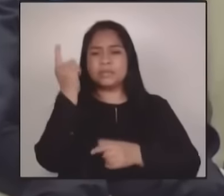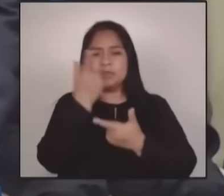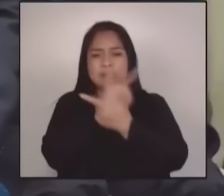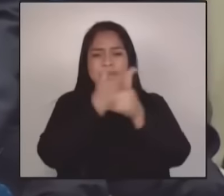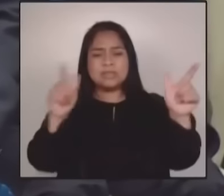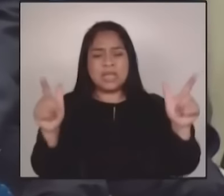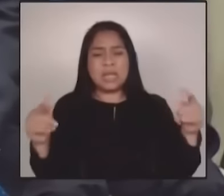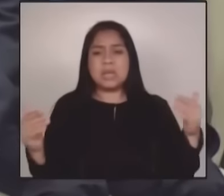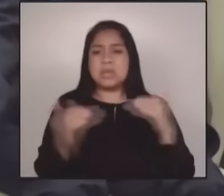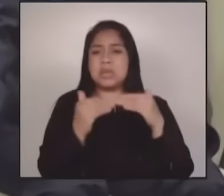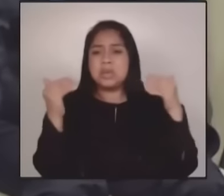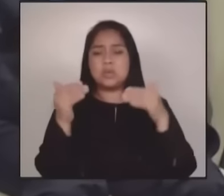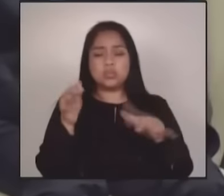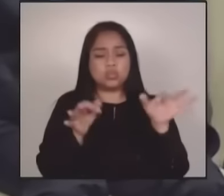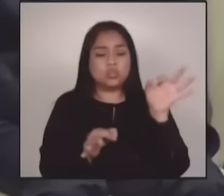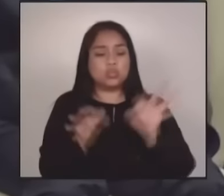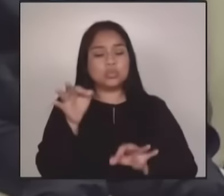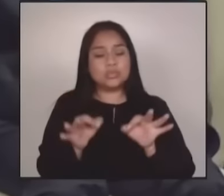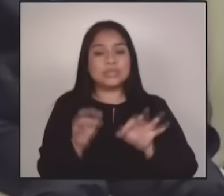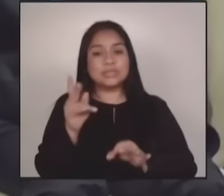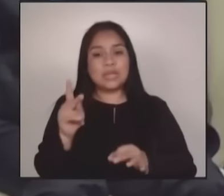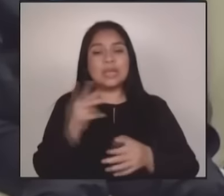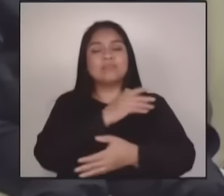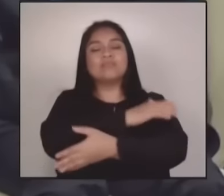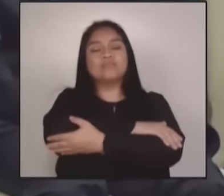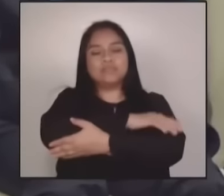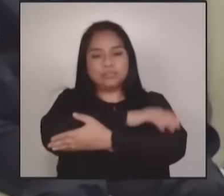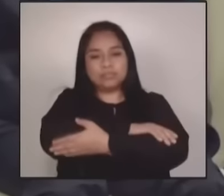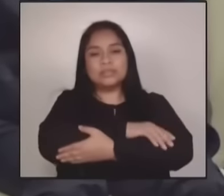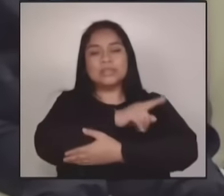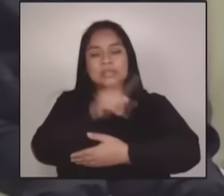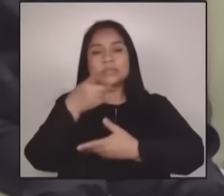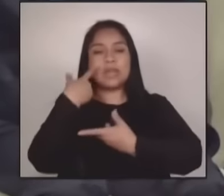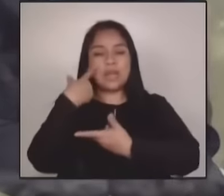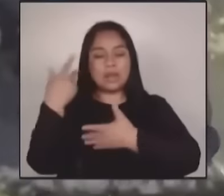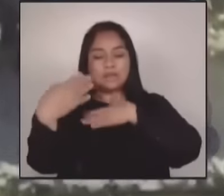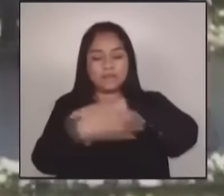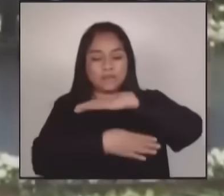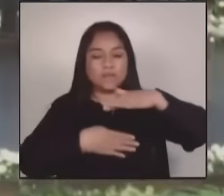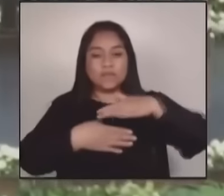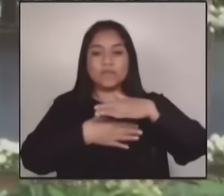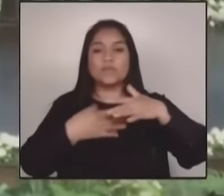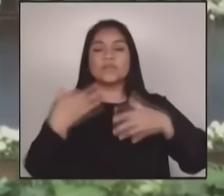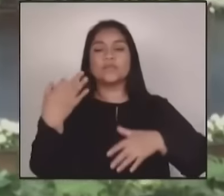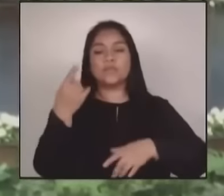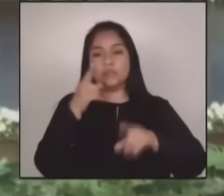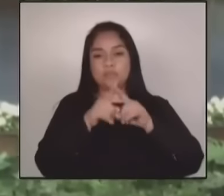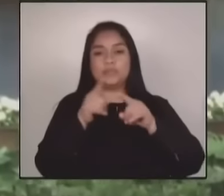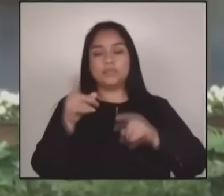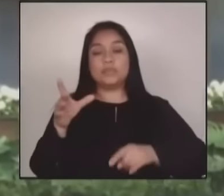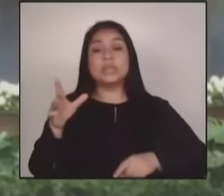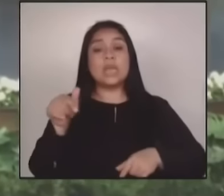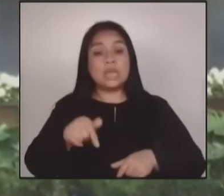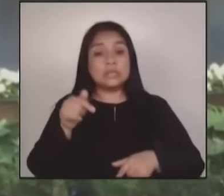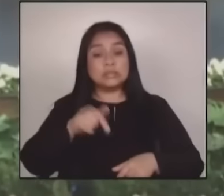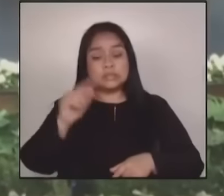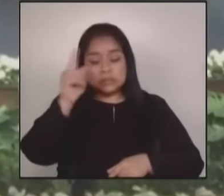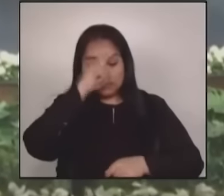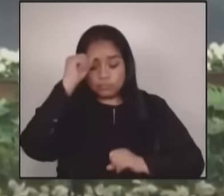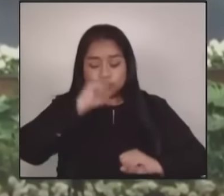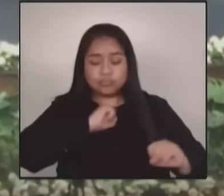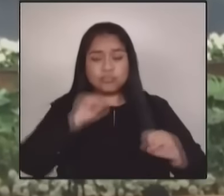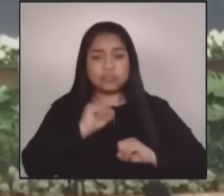equidad, de justicia y fraternidad en los que se fundamentan. Esta es la lucha que